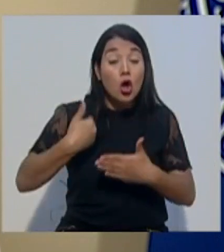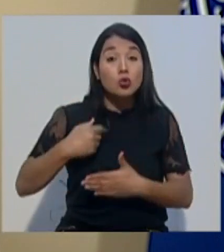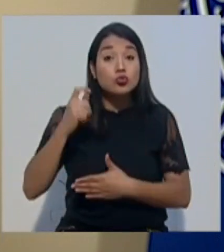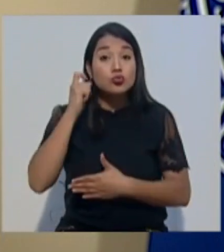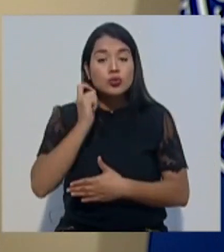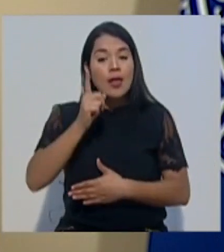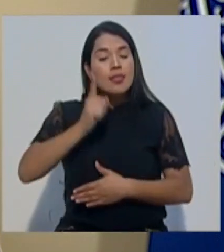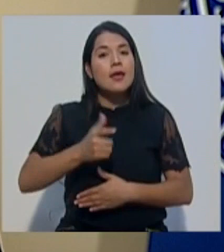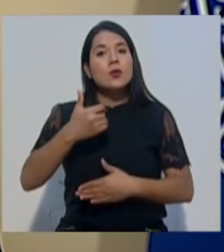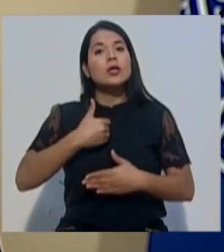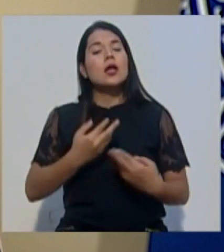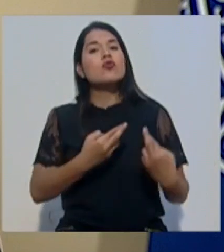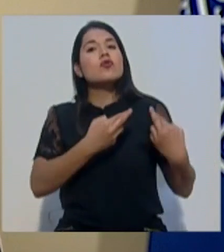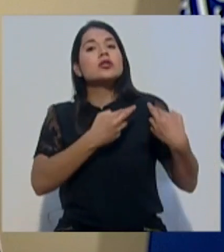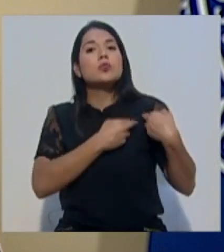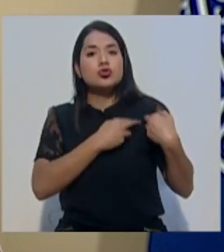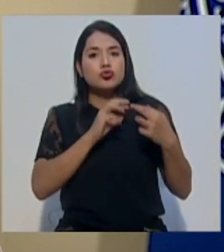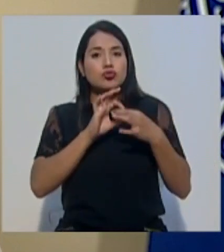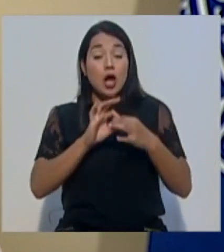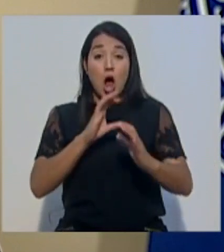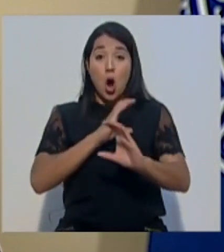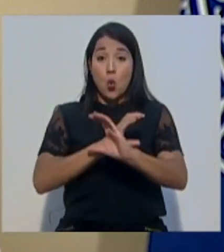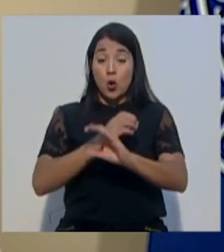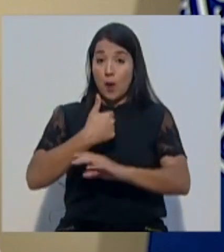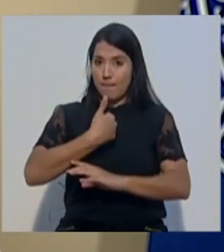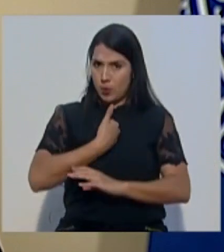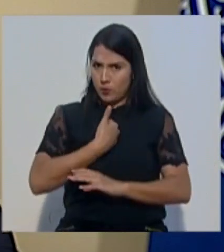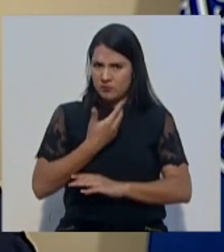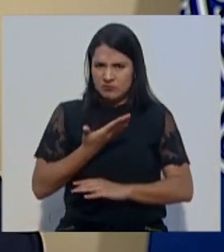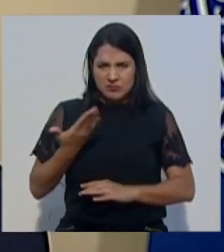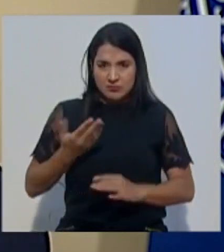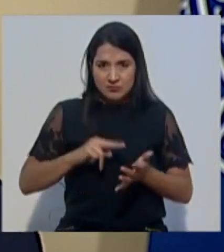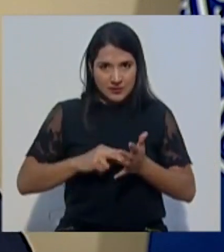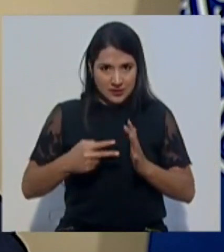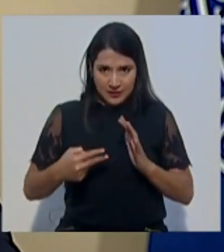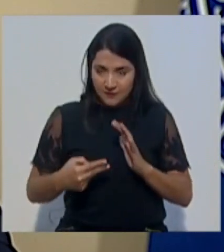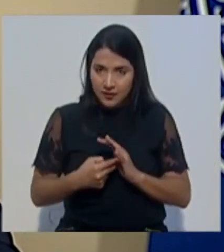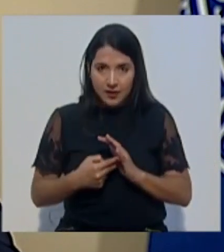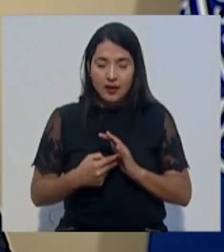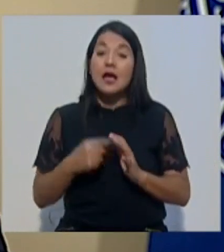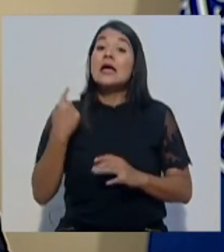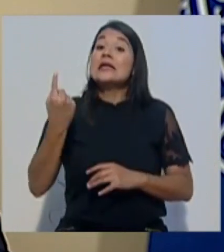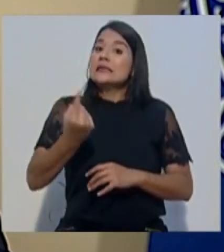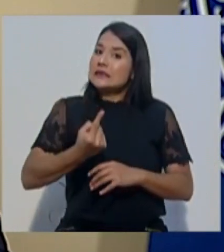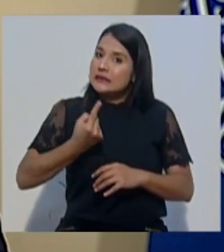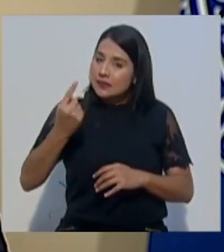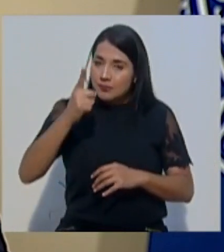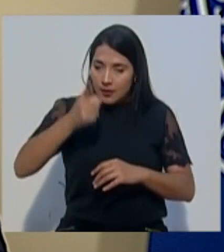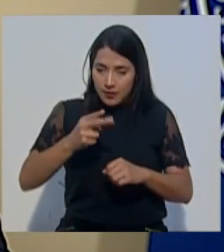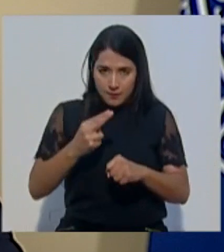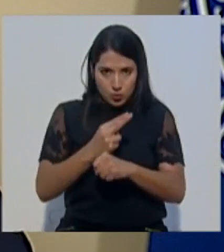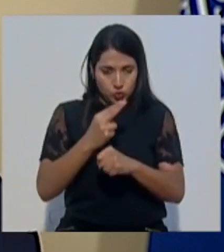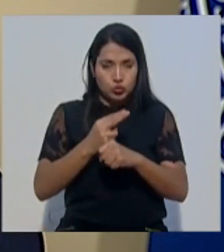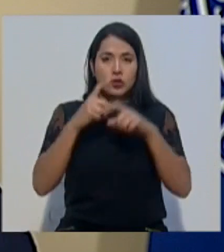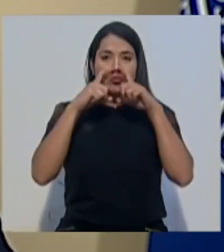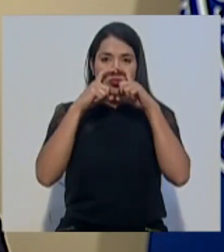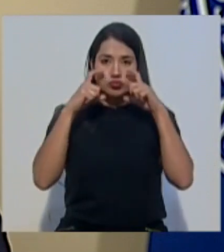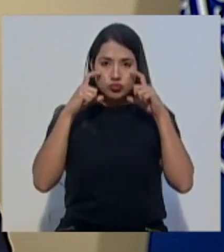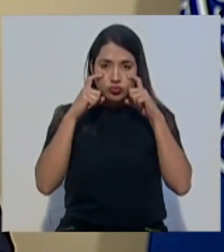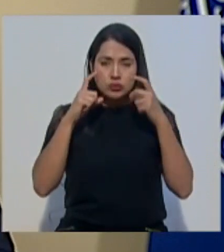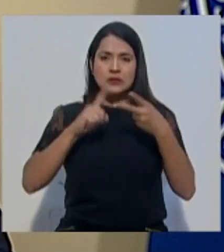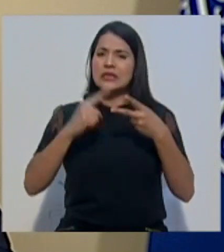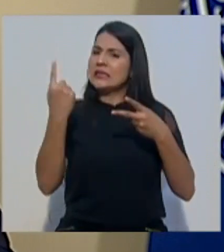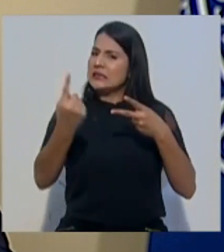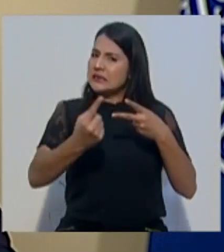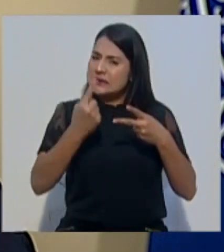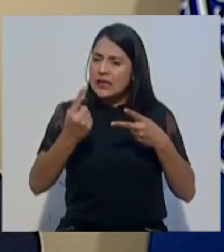ser responsables de nuestro cuidado. Es decir, siempre tenemos que hacer el uso de las mascarillas, siempre